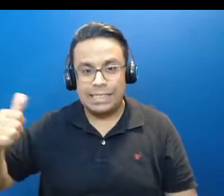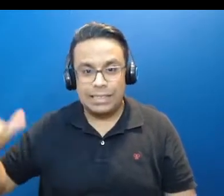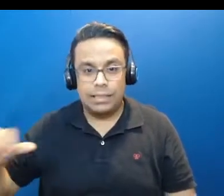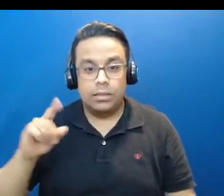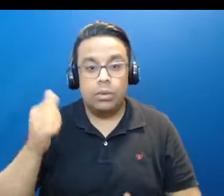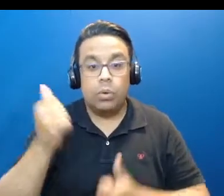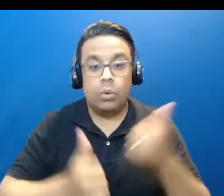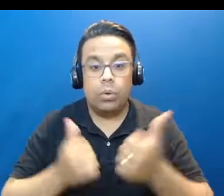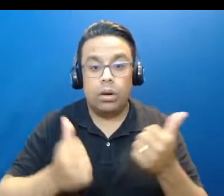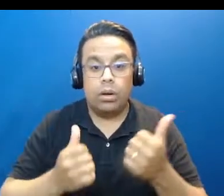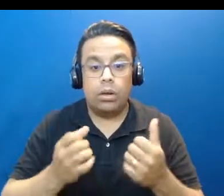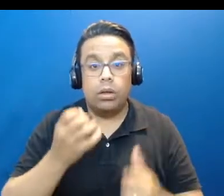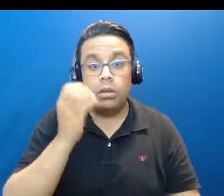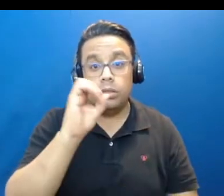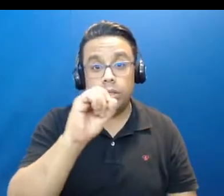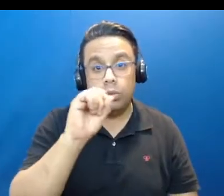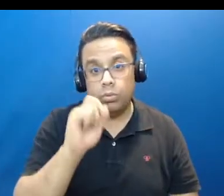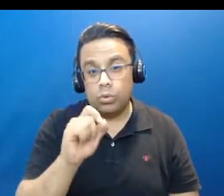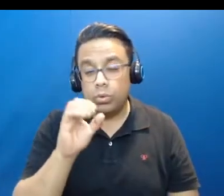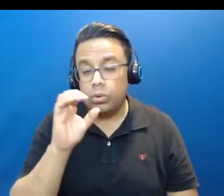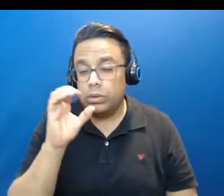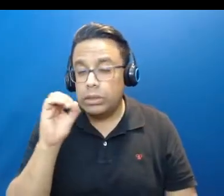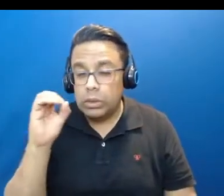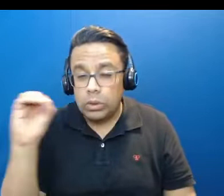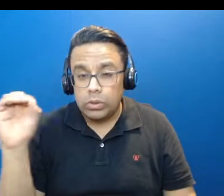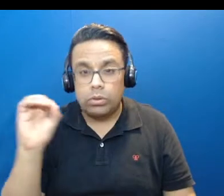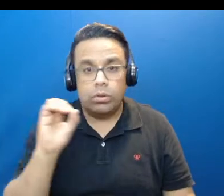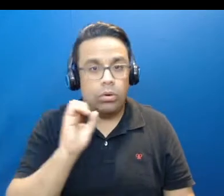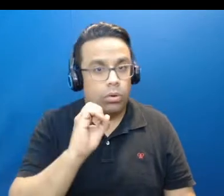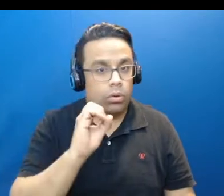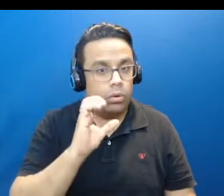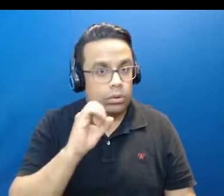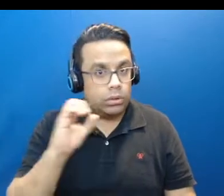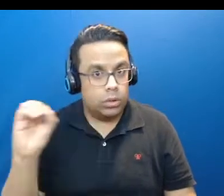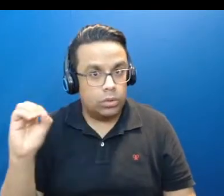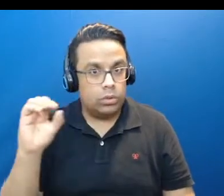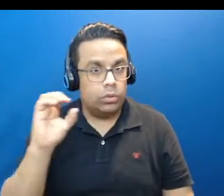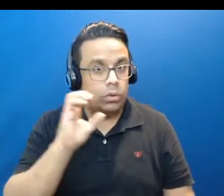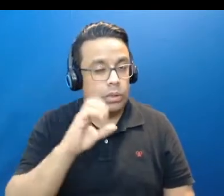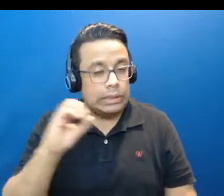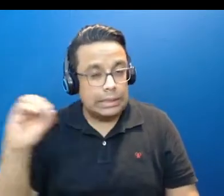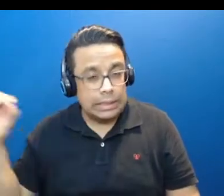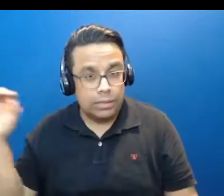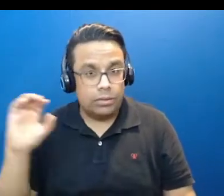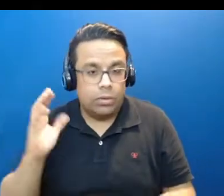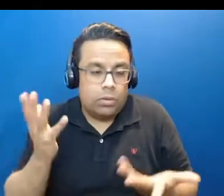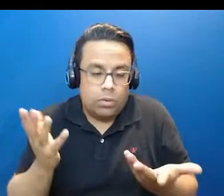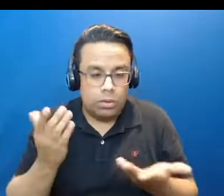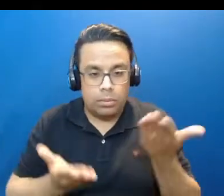grado de precisión dependiendo del que queramos, con un decimal, con dos decimales. Yo lo voy a dejar aquí con un decimal.